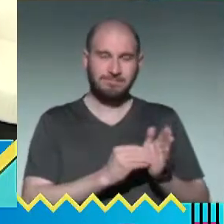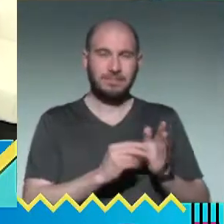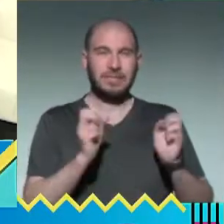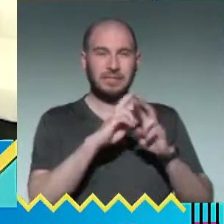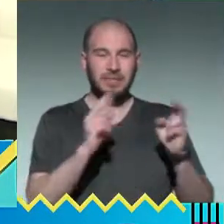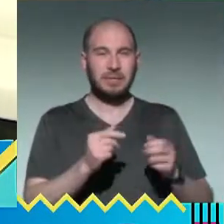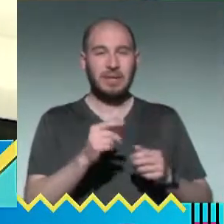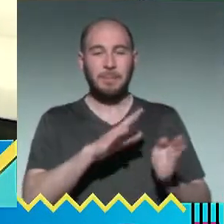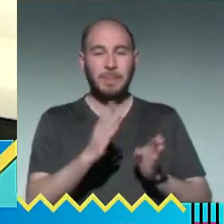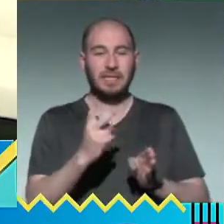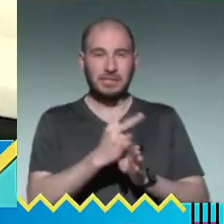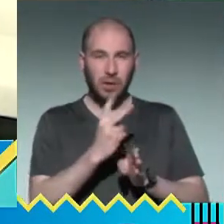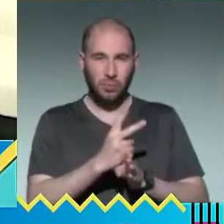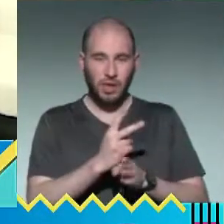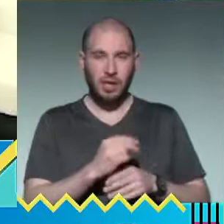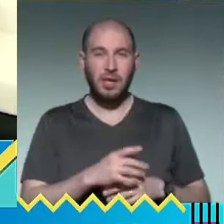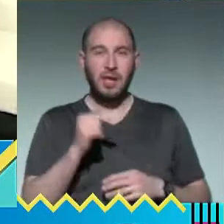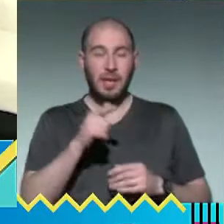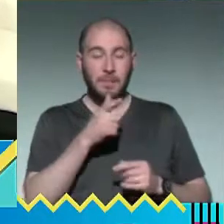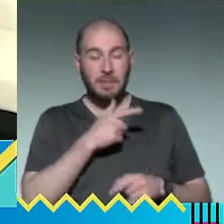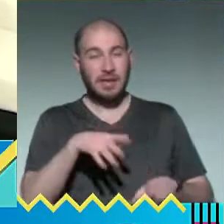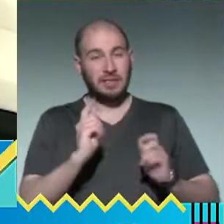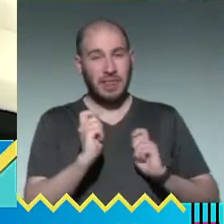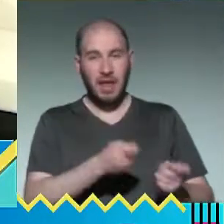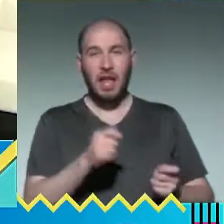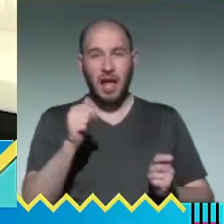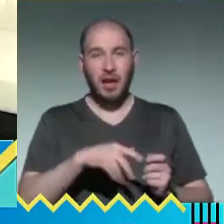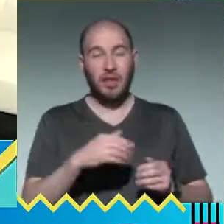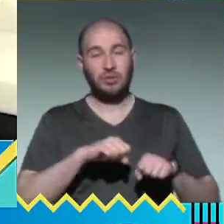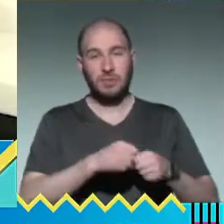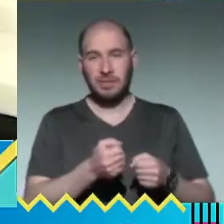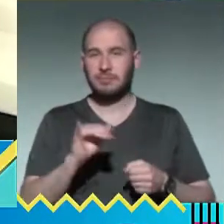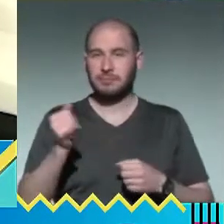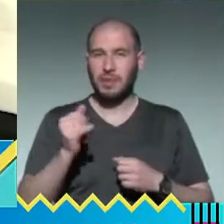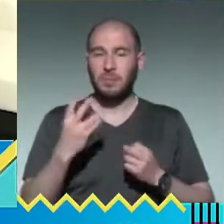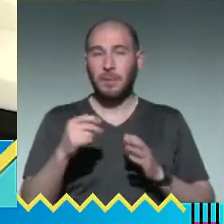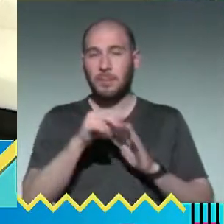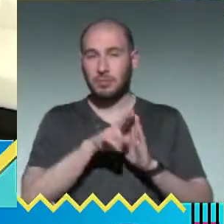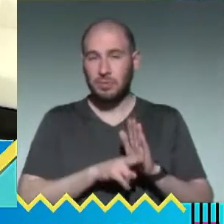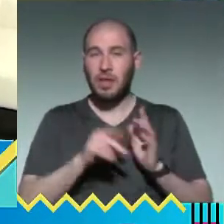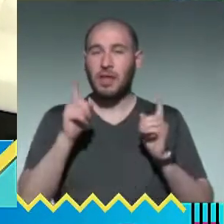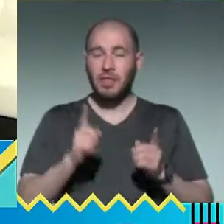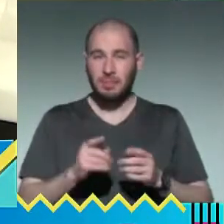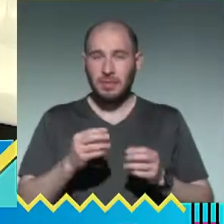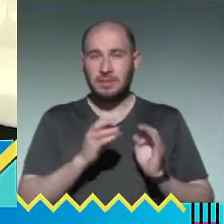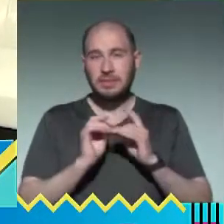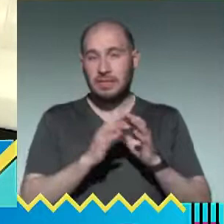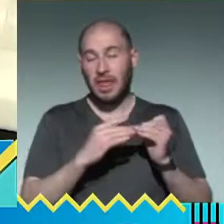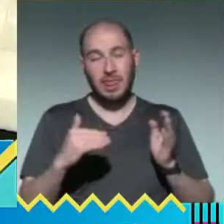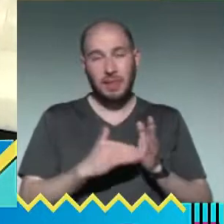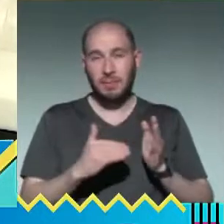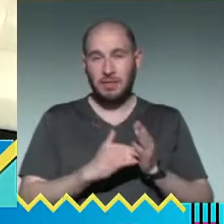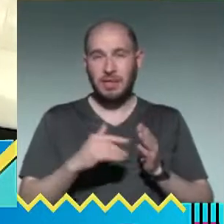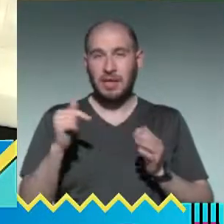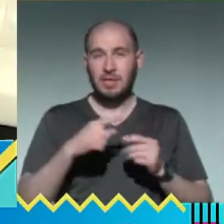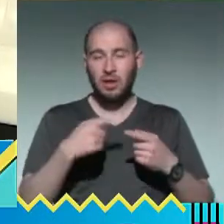que ver con la segunda partida que supuestamente se iba a entregar y hoy está suspendida. Exacto, porque el presupuesto también se tiene que discutir en función, ¿sí?, de